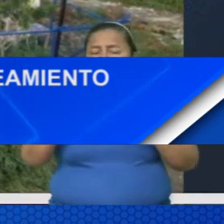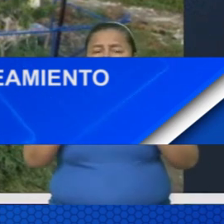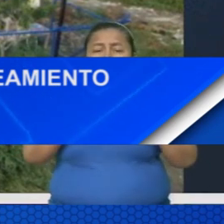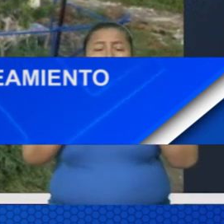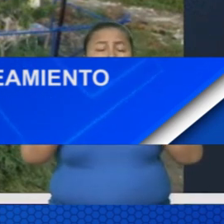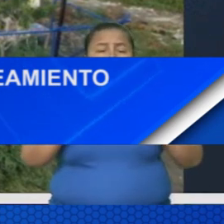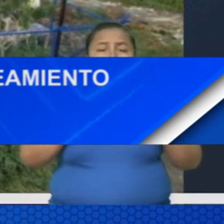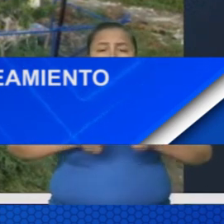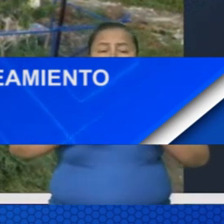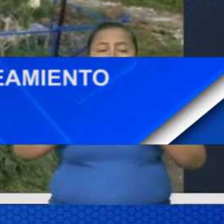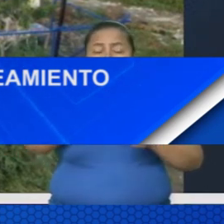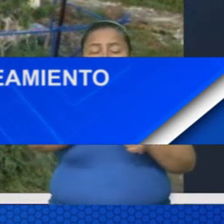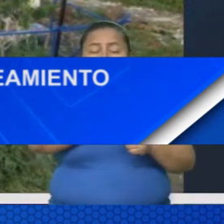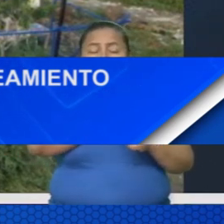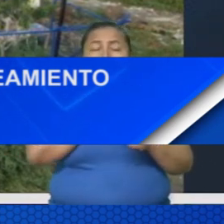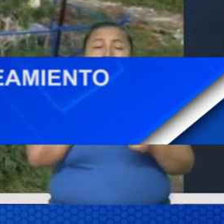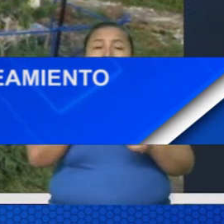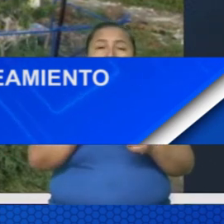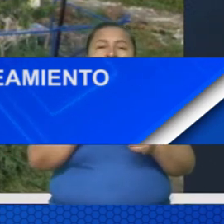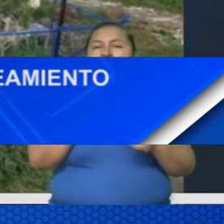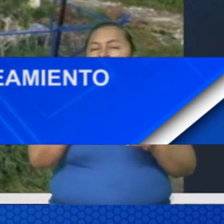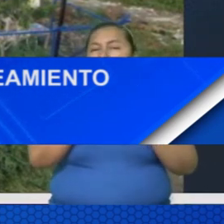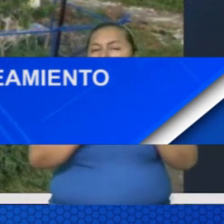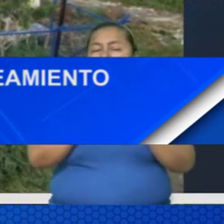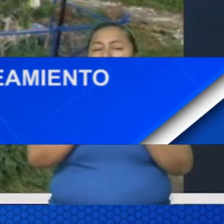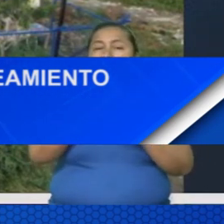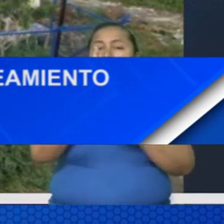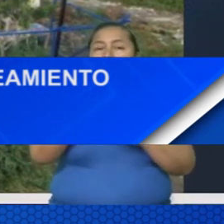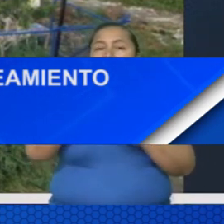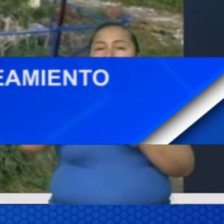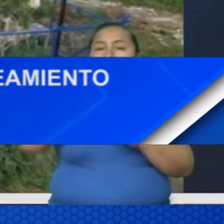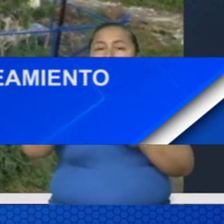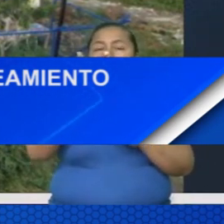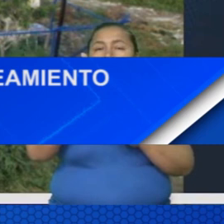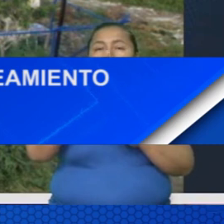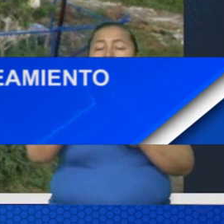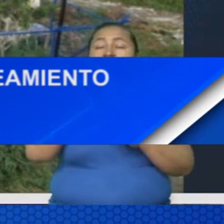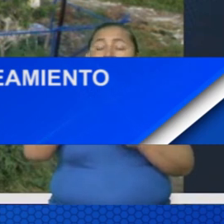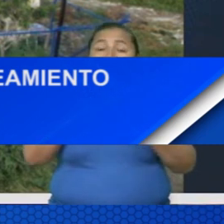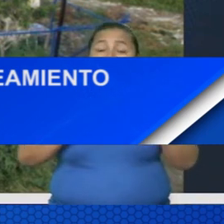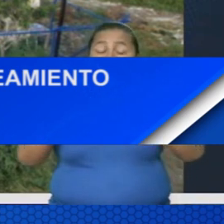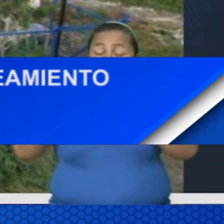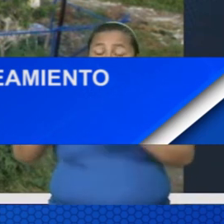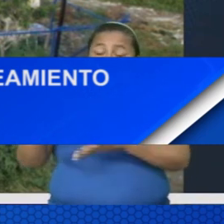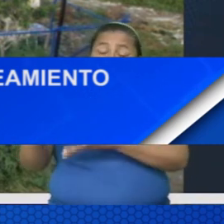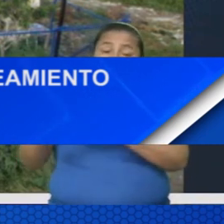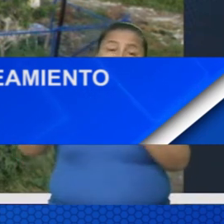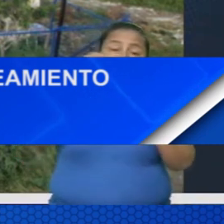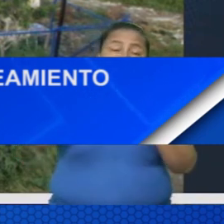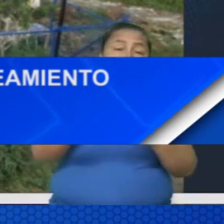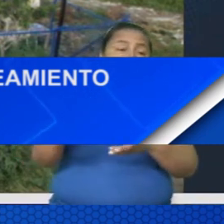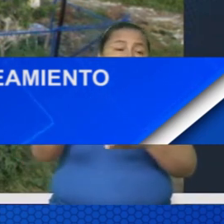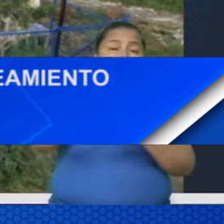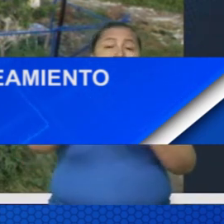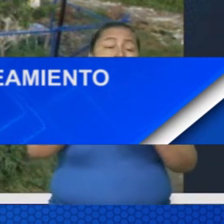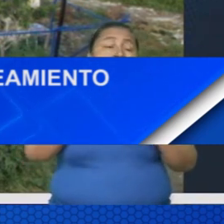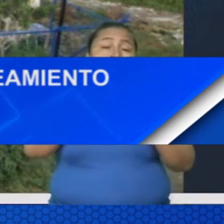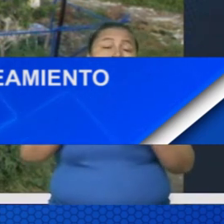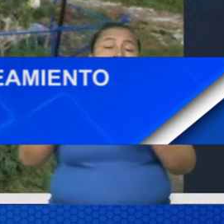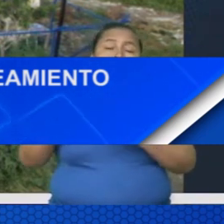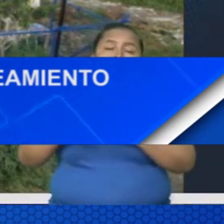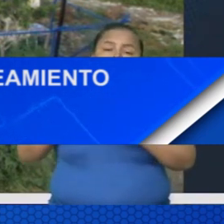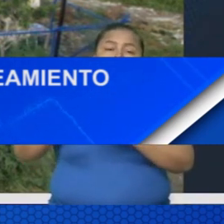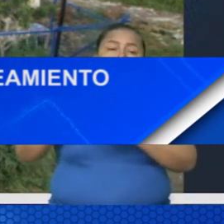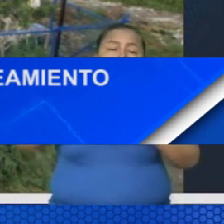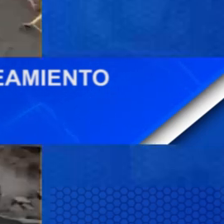Porque vos haces el sistema en Managua, en Chinandega. Asimismo, informaron que el avance de las obras de construcción del sistema